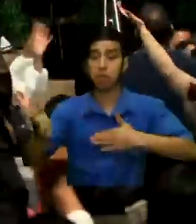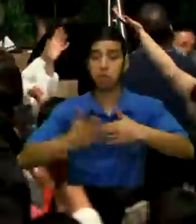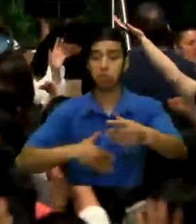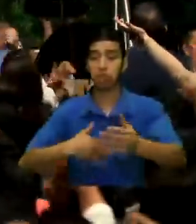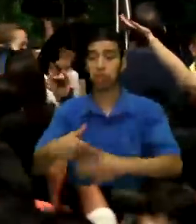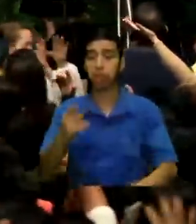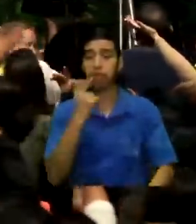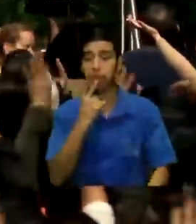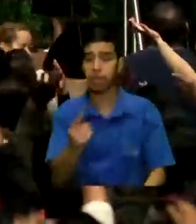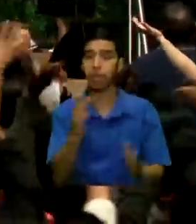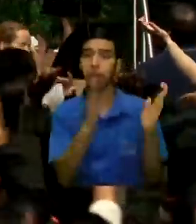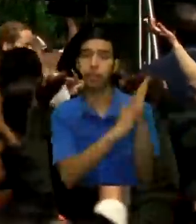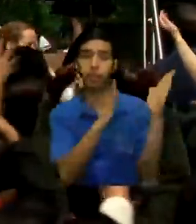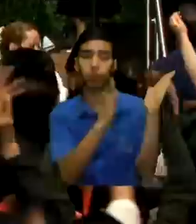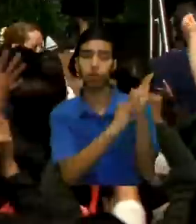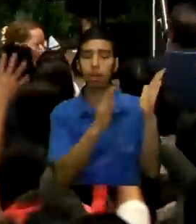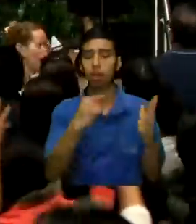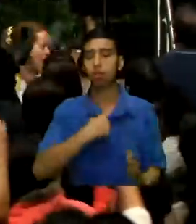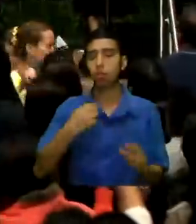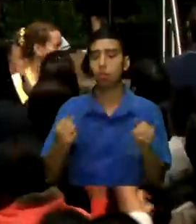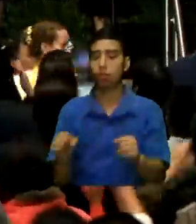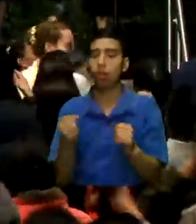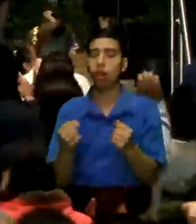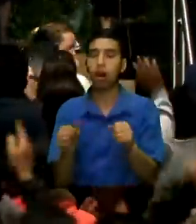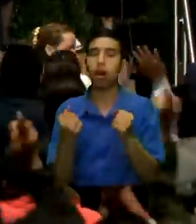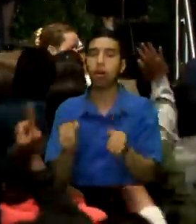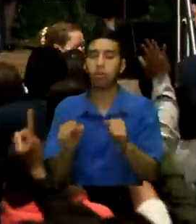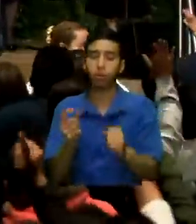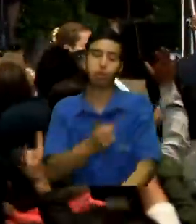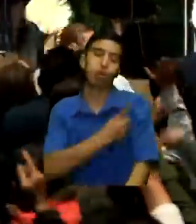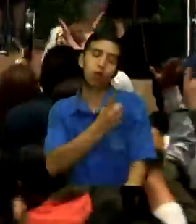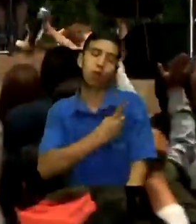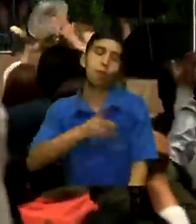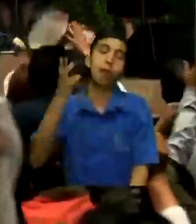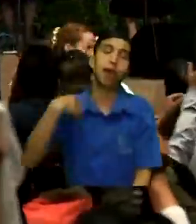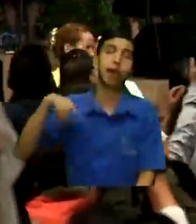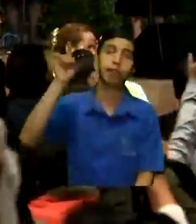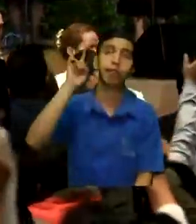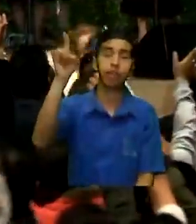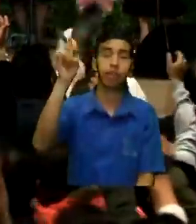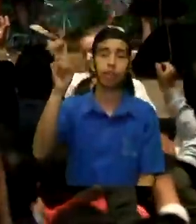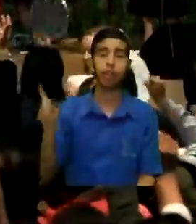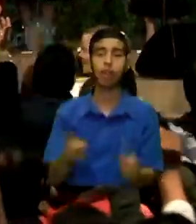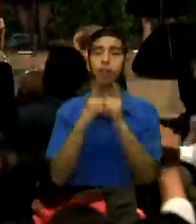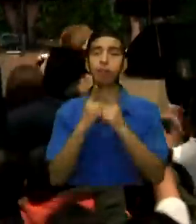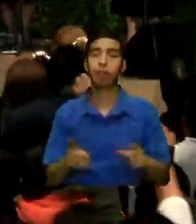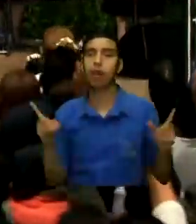¿Qué me importa que me digan aleluya? Yo lo hago solo para ti.